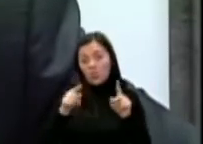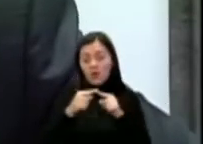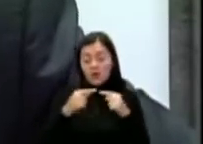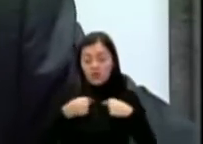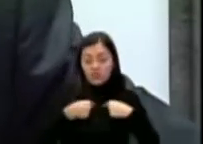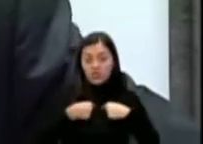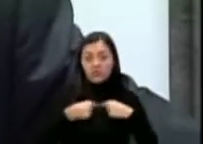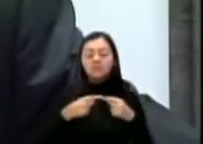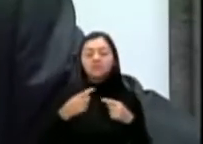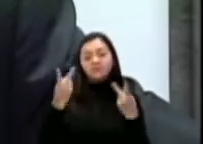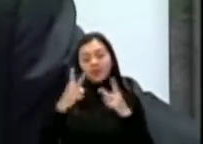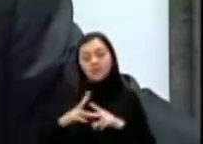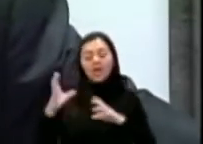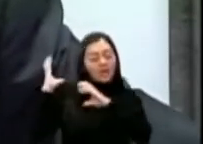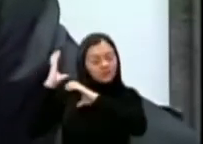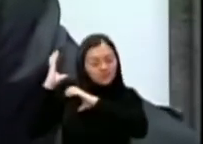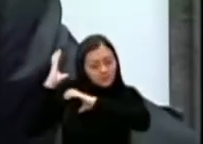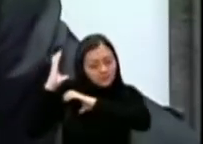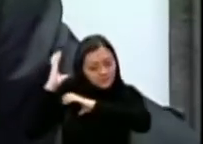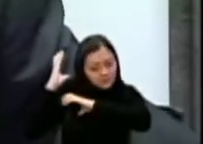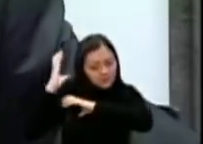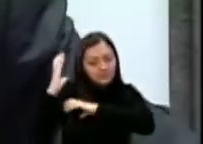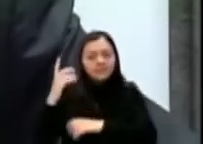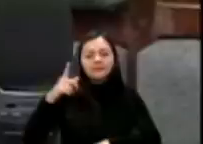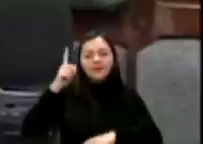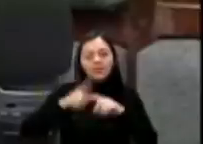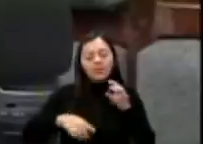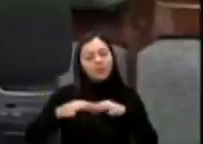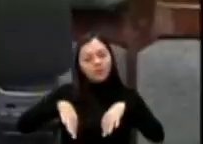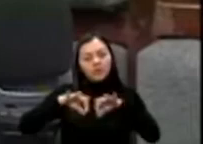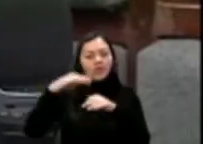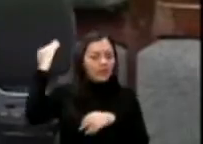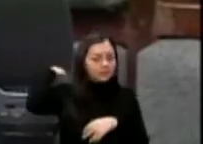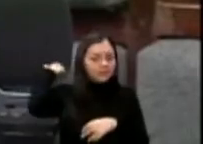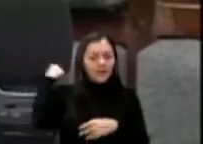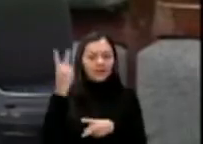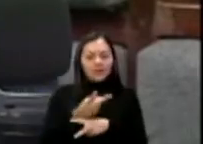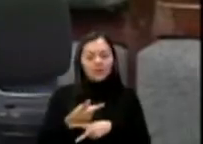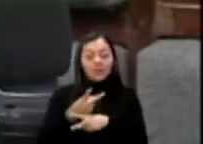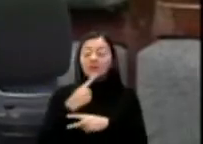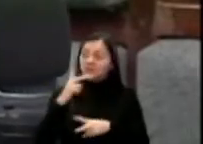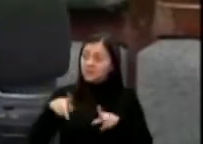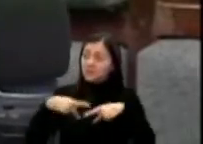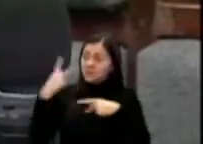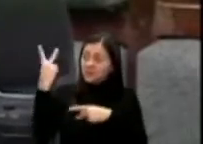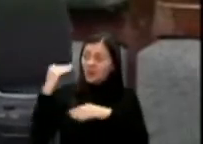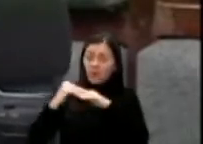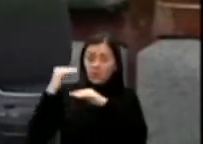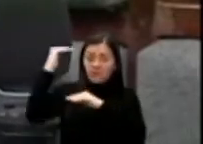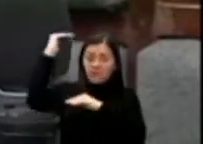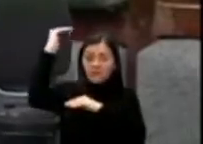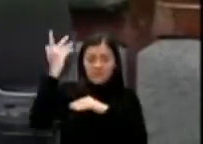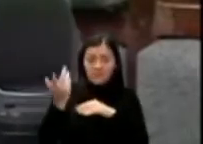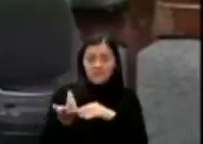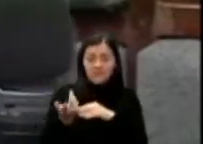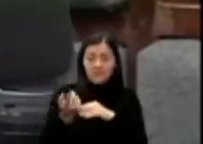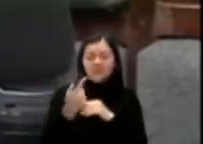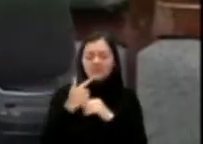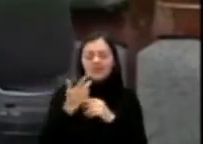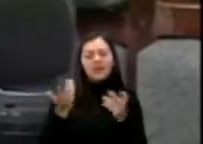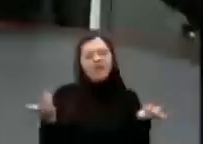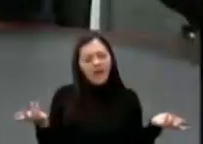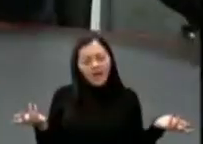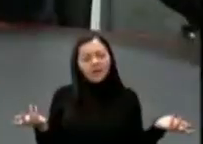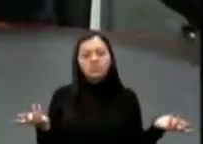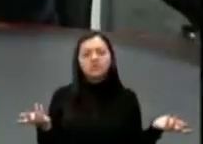cargar el cilindro de gas lo cual también es importante para el espacio estoy decía que vivía en el segundo piso y normalmente tenía no descargar más